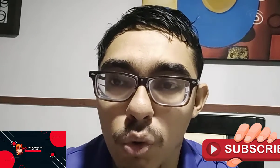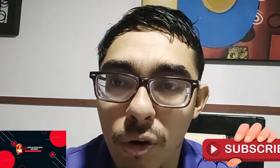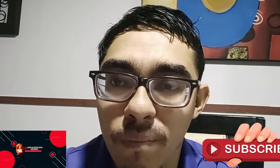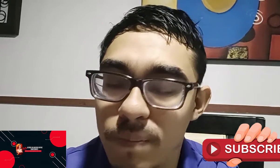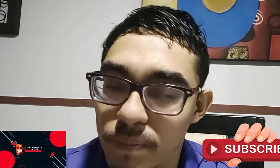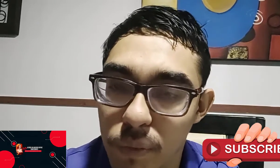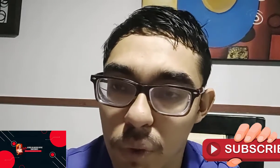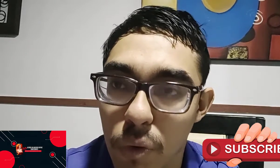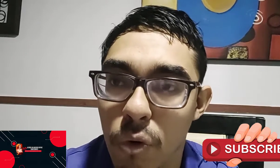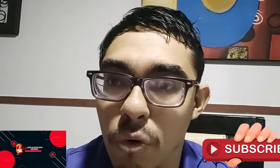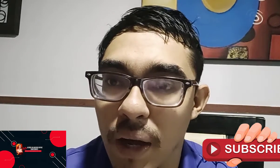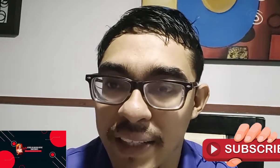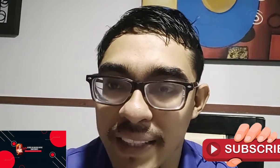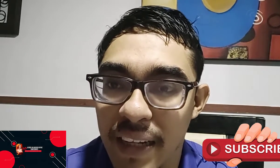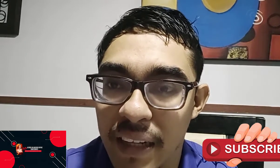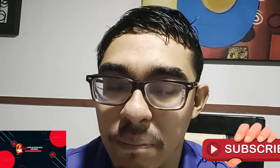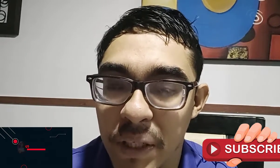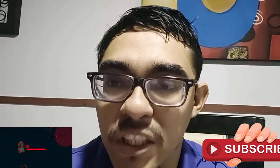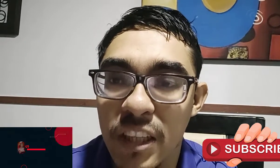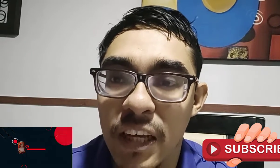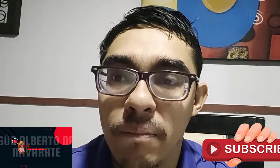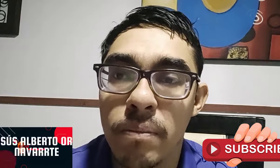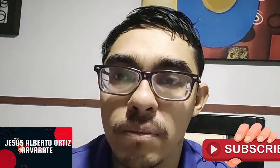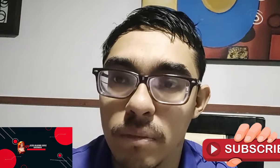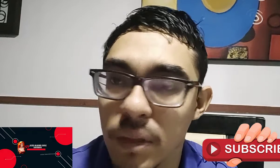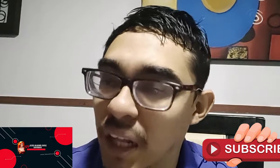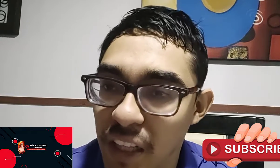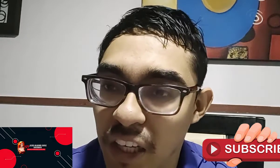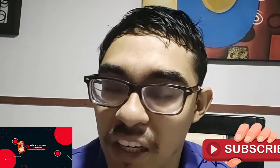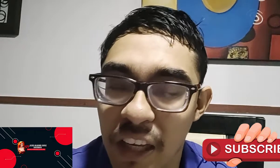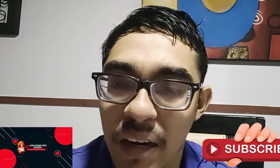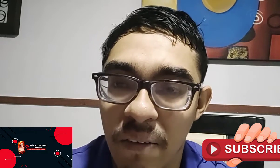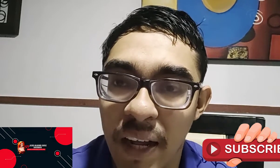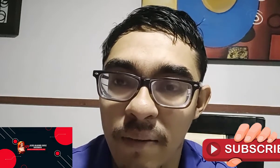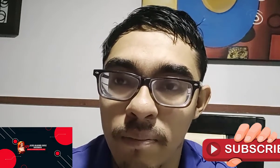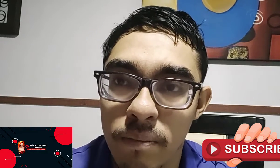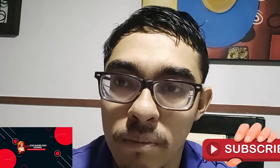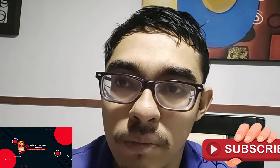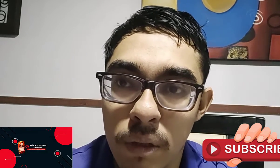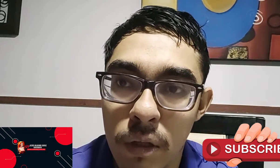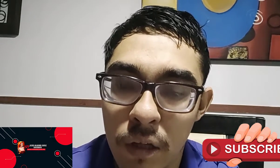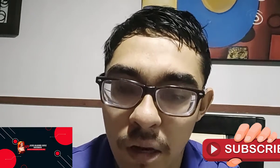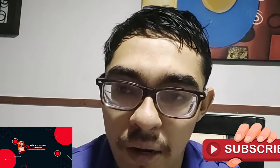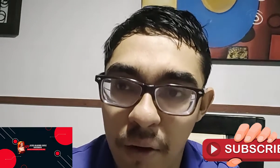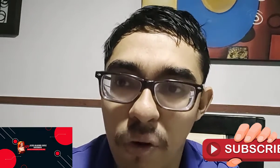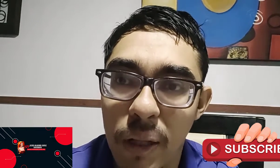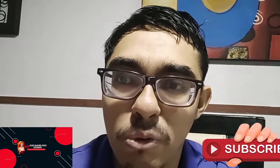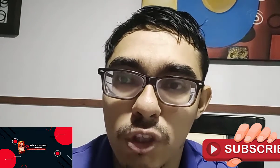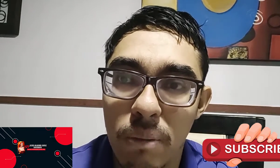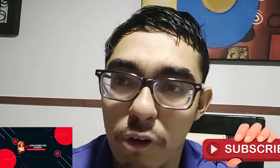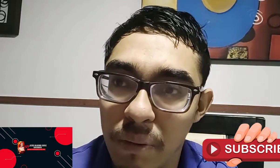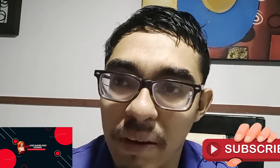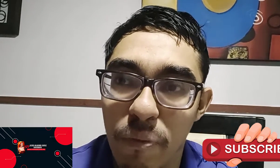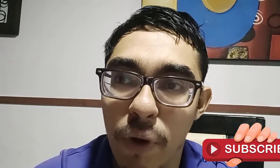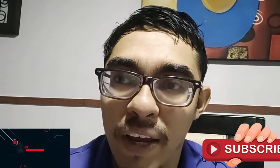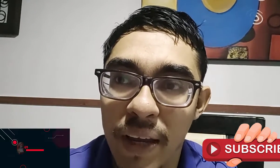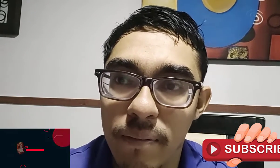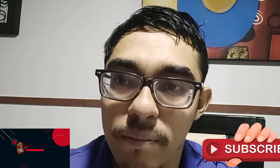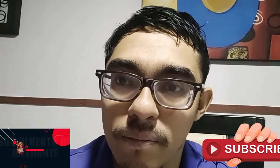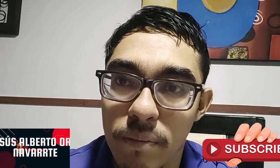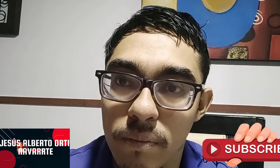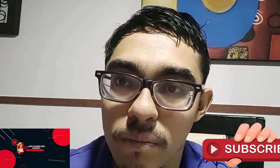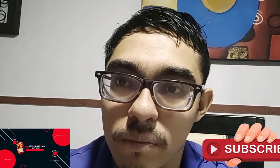del futuro o hasta del presente, nadie quiere hablar. Recordemos que Bolivia